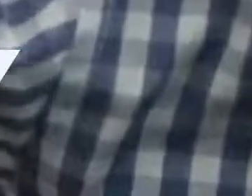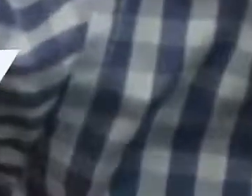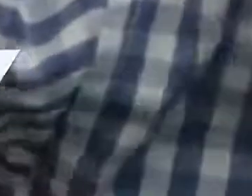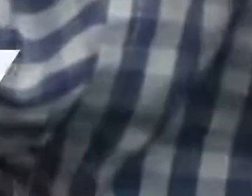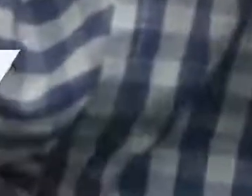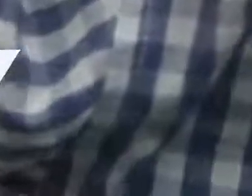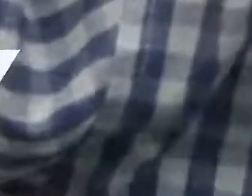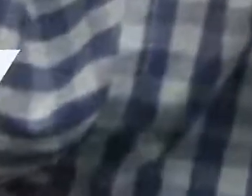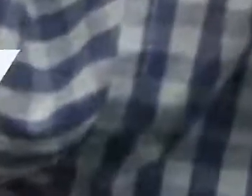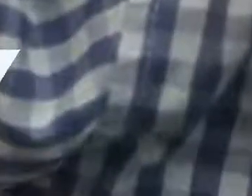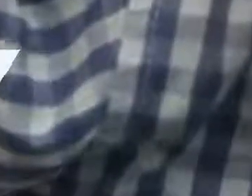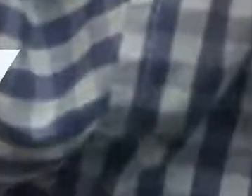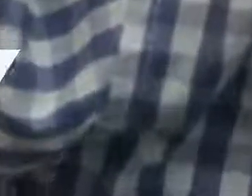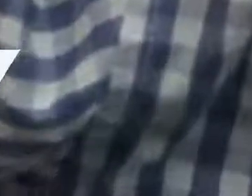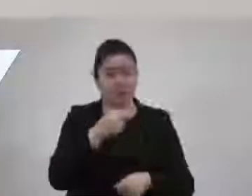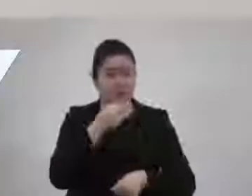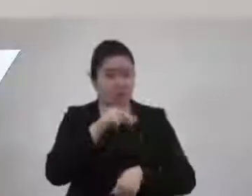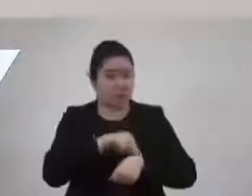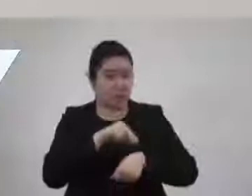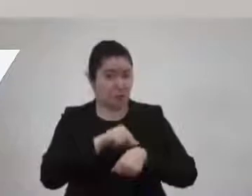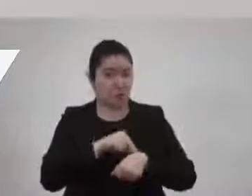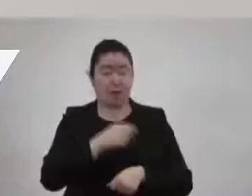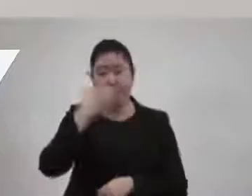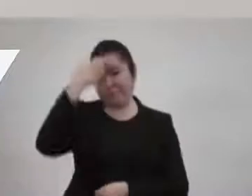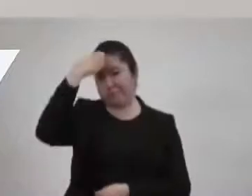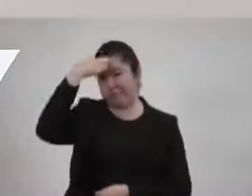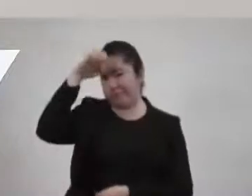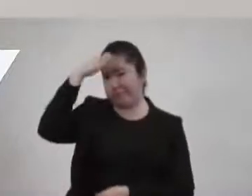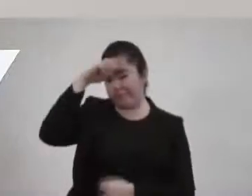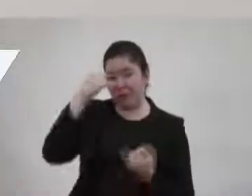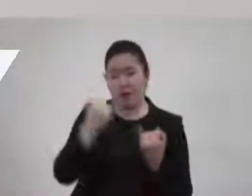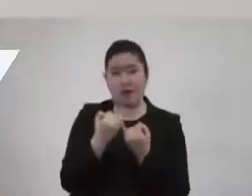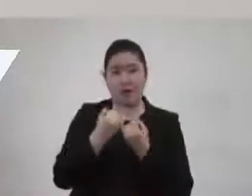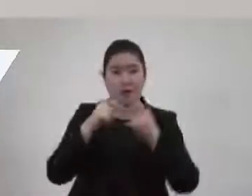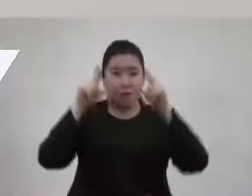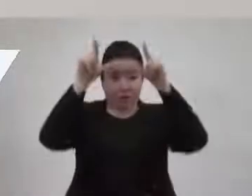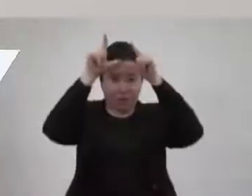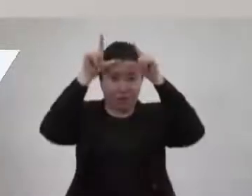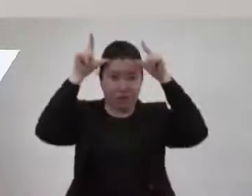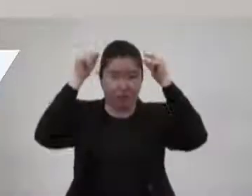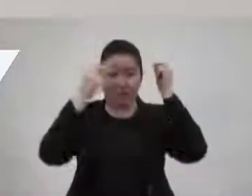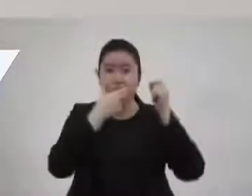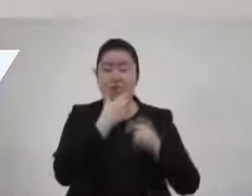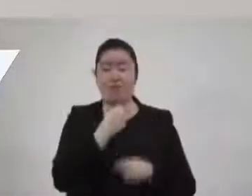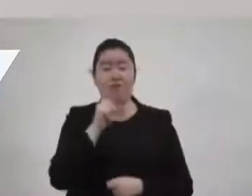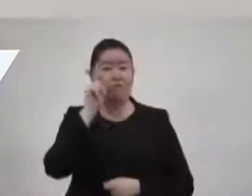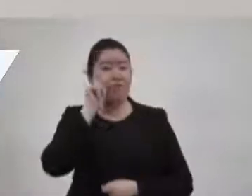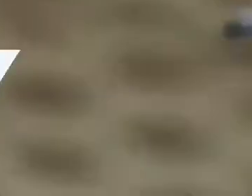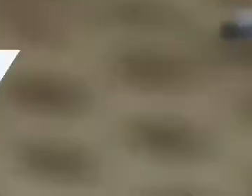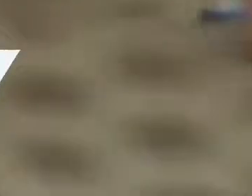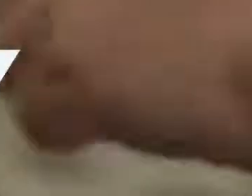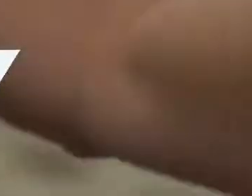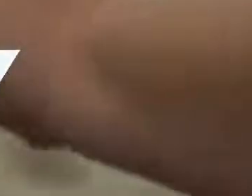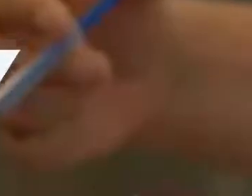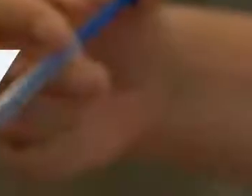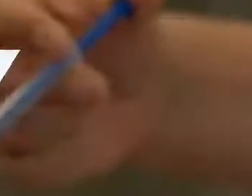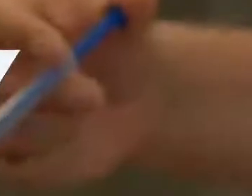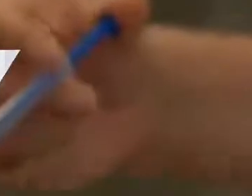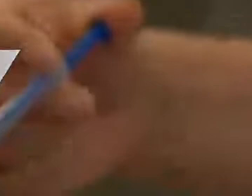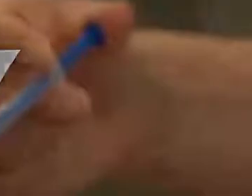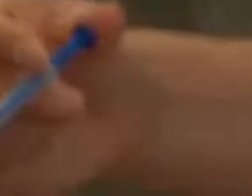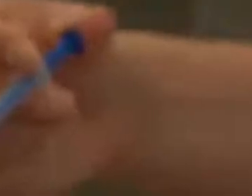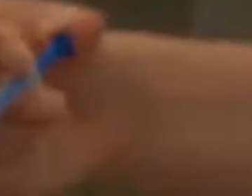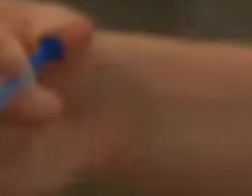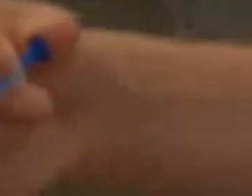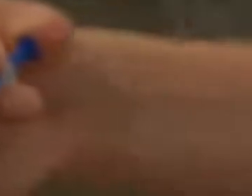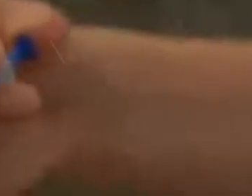Juárez, Cuauhtémoc, Gustavo Madero e Iztapalapa, es debido a que tienen más de 200.000 adultos mayores de 60 años y el objetivo es que se use una sola marca